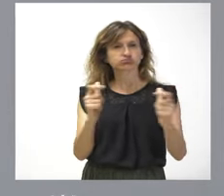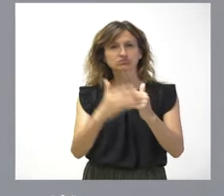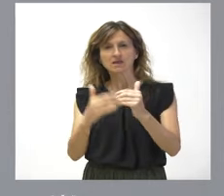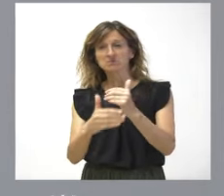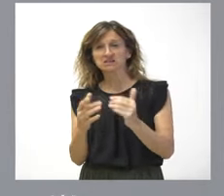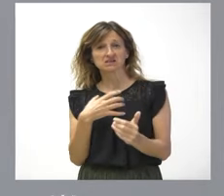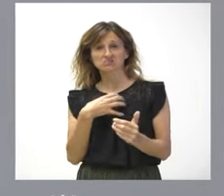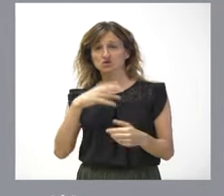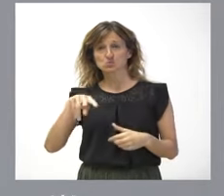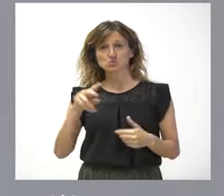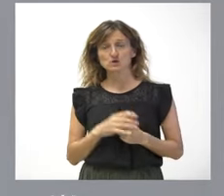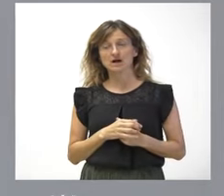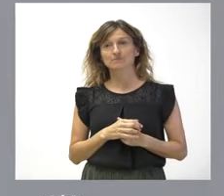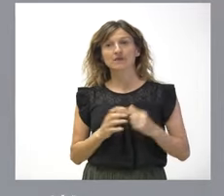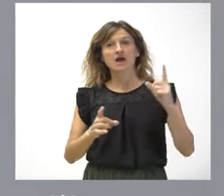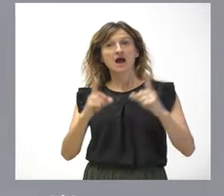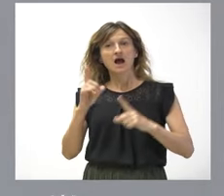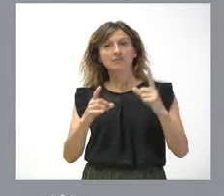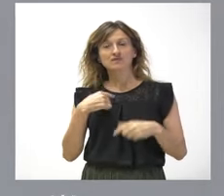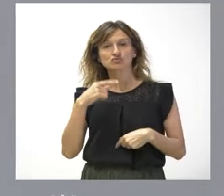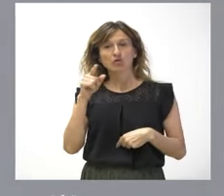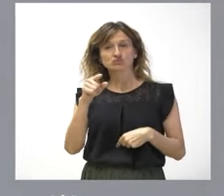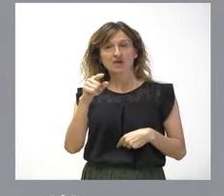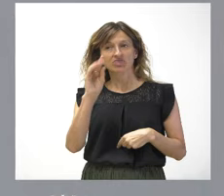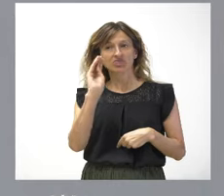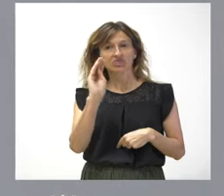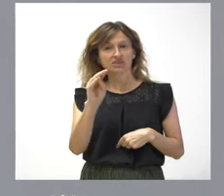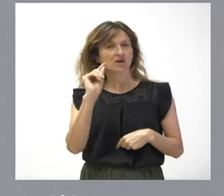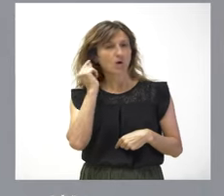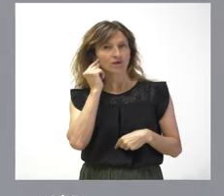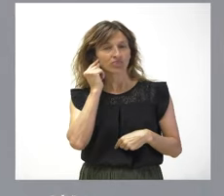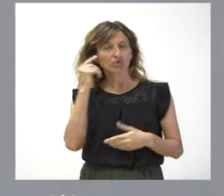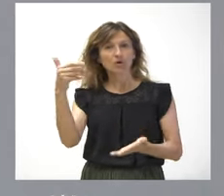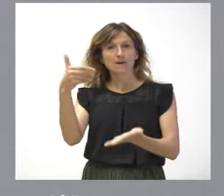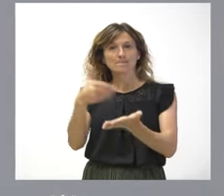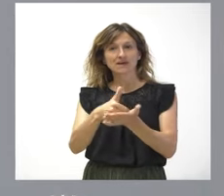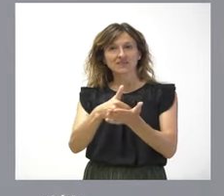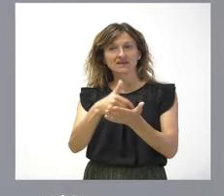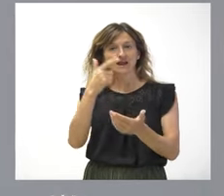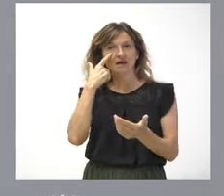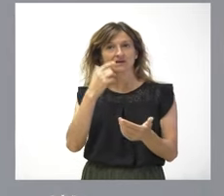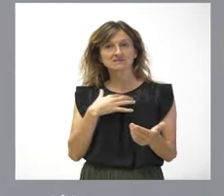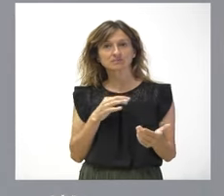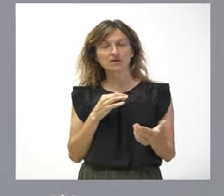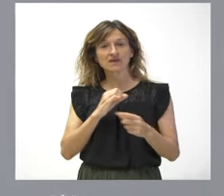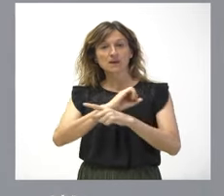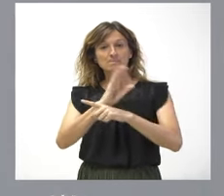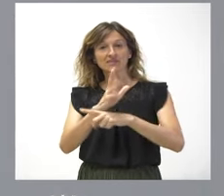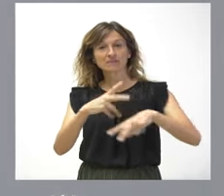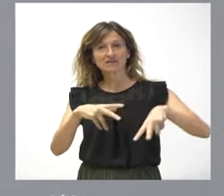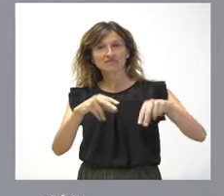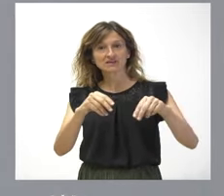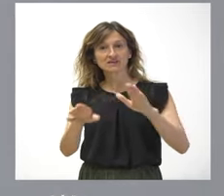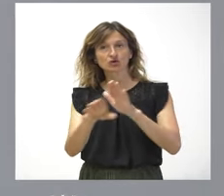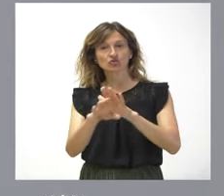preguntas Incluso en alguna ocasión yo a usted mismo le he oído pedir que si era posible que finalizada la pandemia siguiera